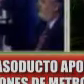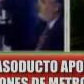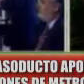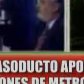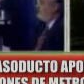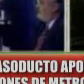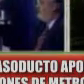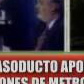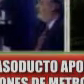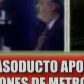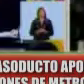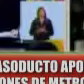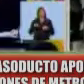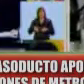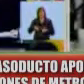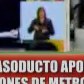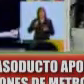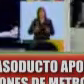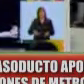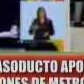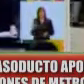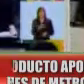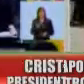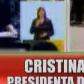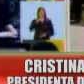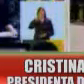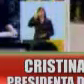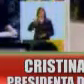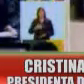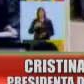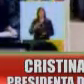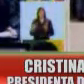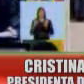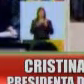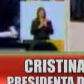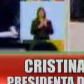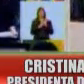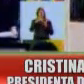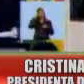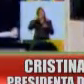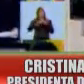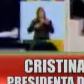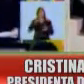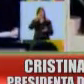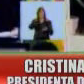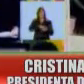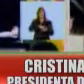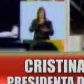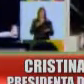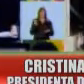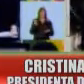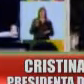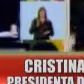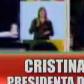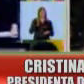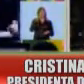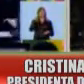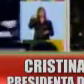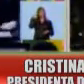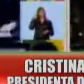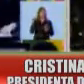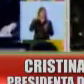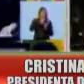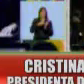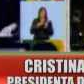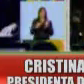este gaseoducto de integración con absurduy dando cumplimiento a la venda que hace acuerdo firmamos en el año 2010 por el cual